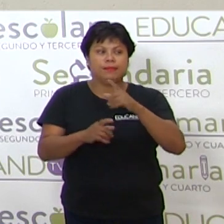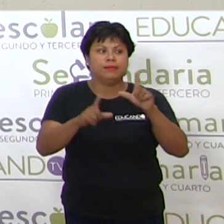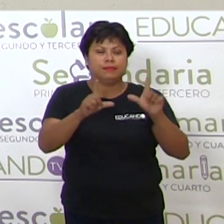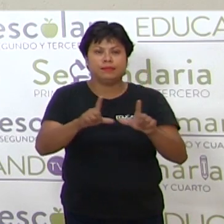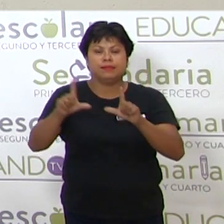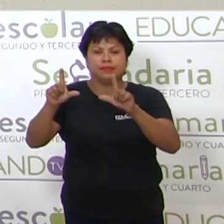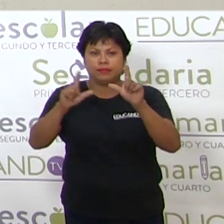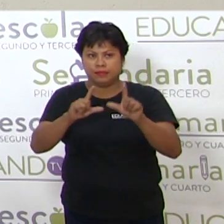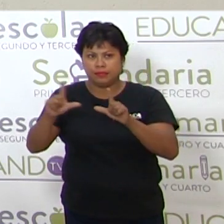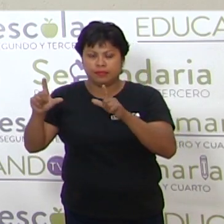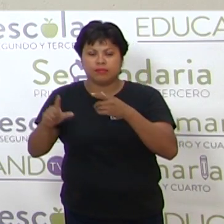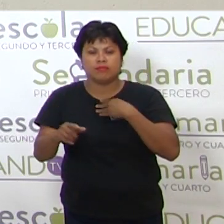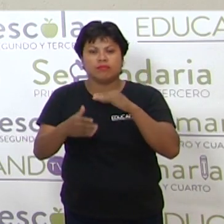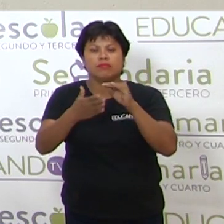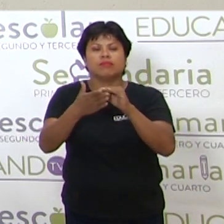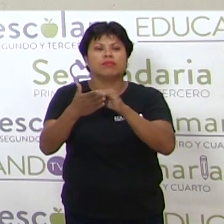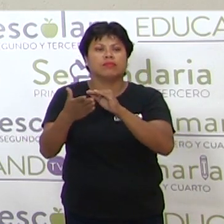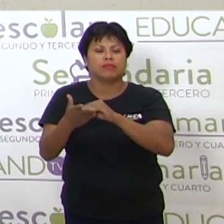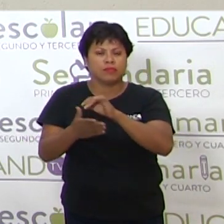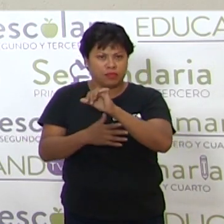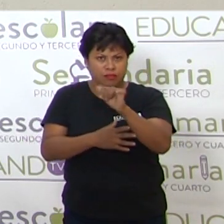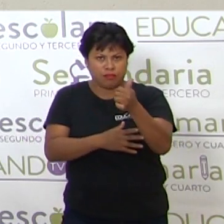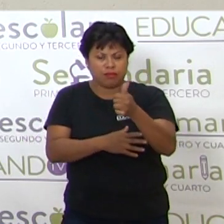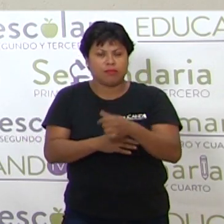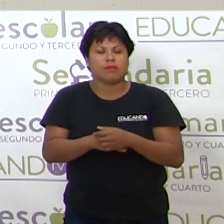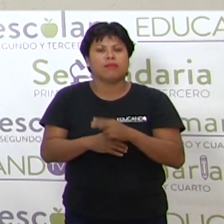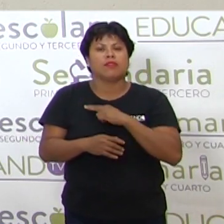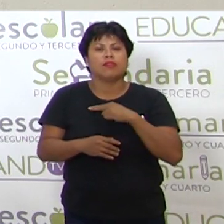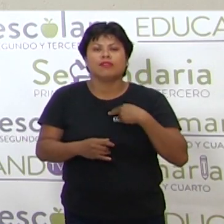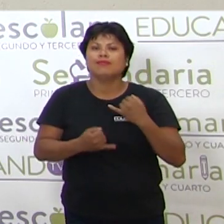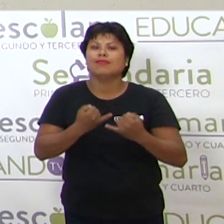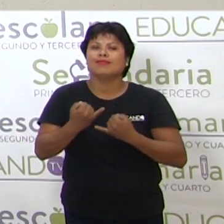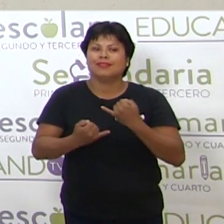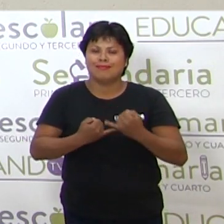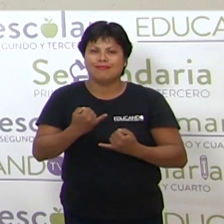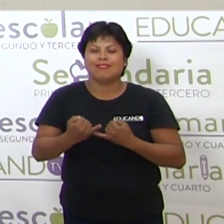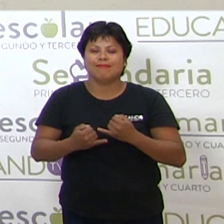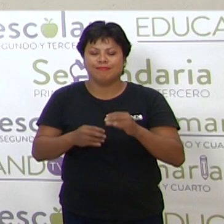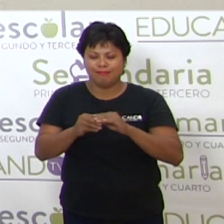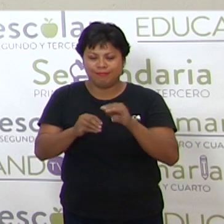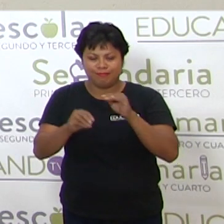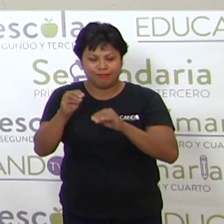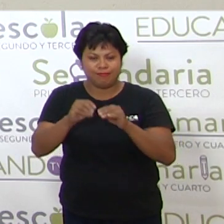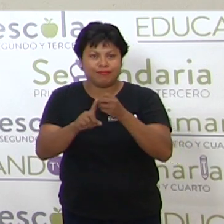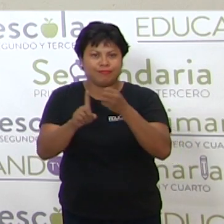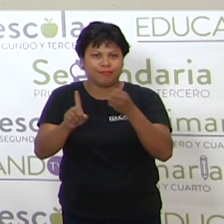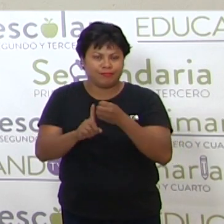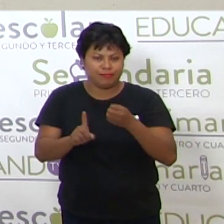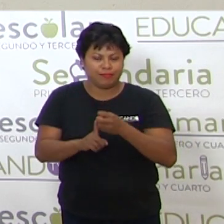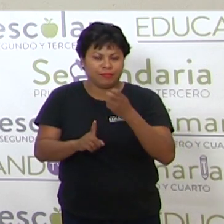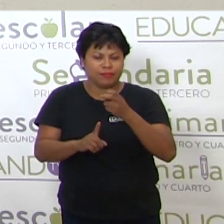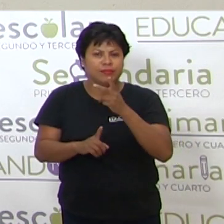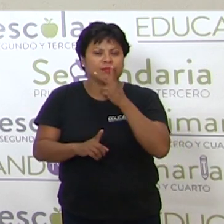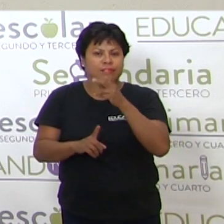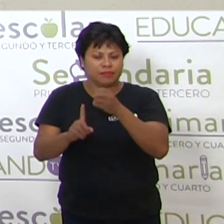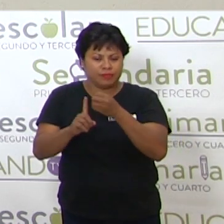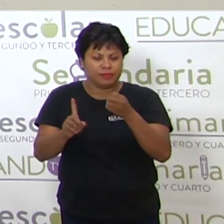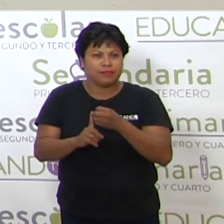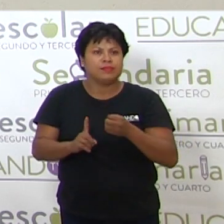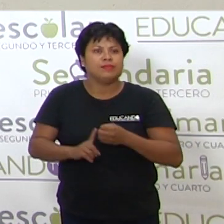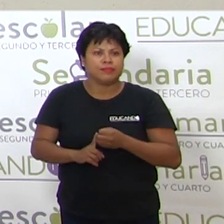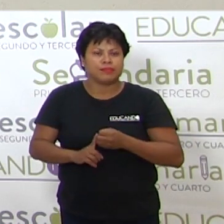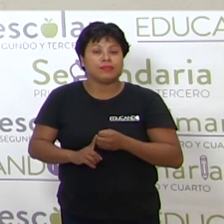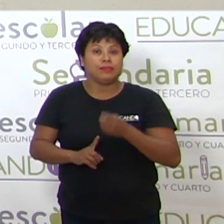voy a colocar otras más vamos a jugar a armar oraciones son rompecabezas de oraciones